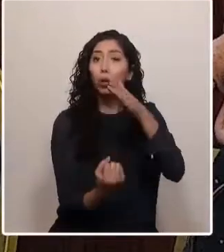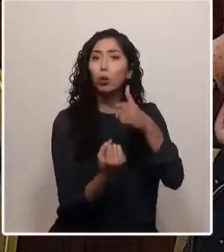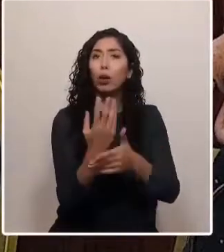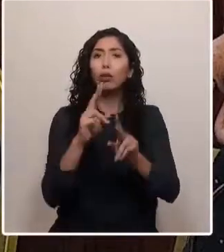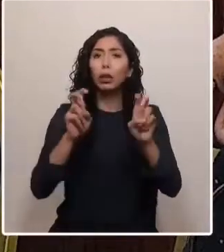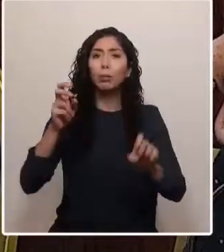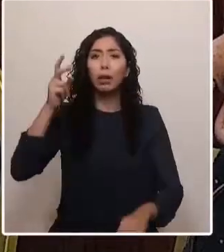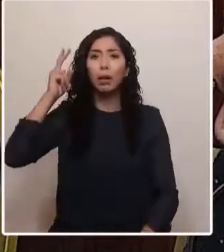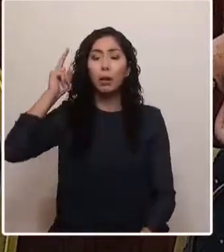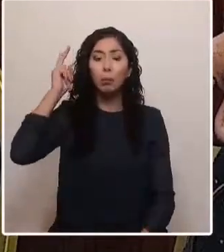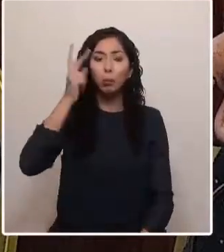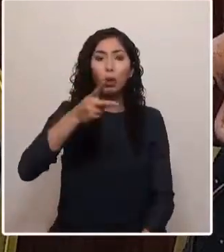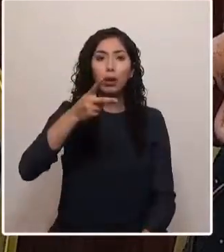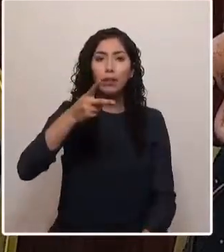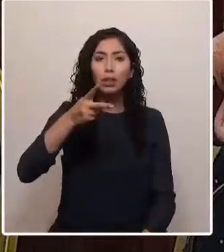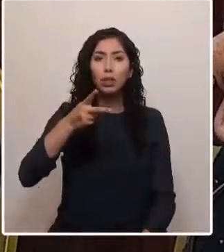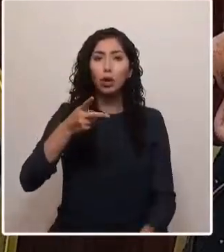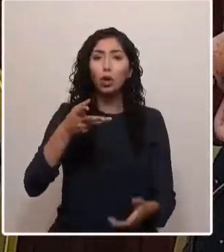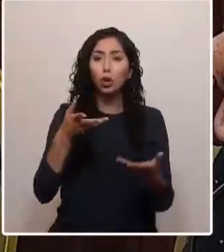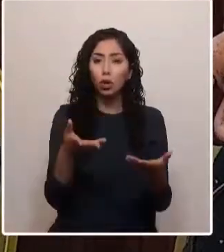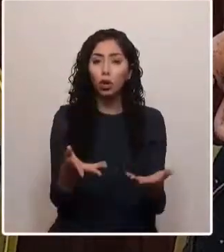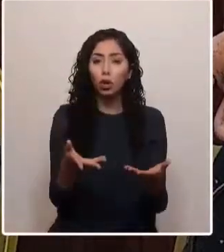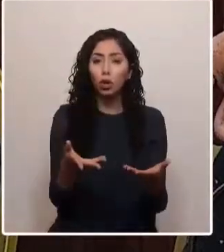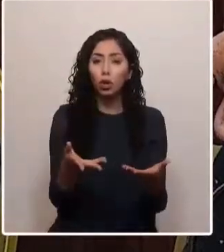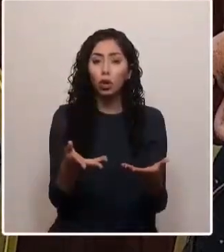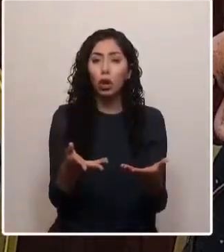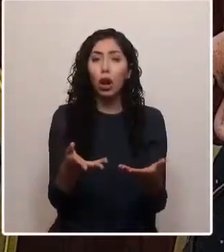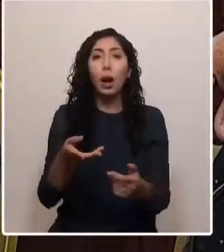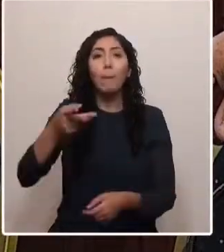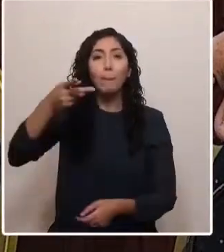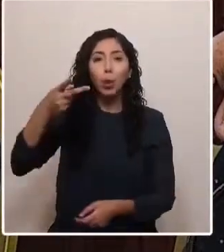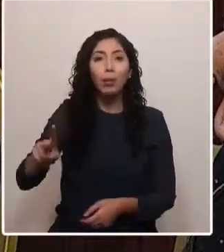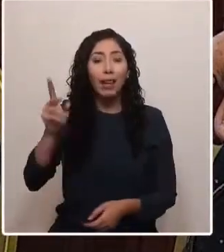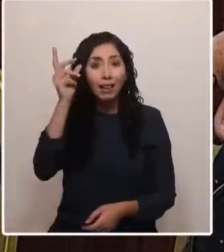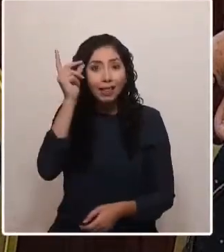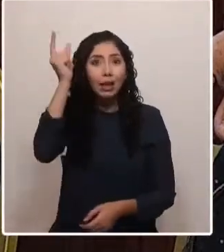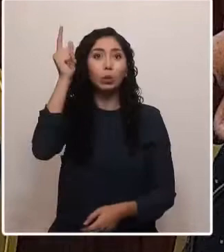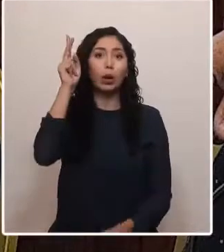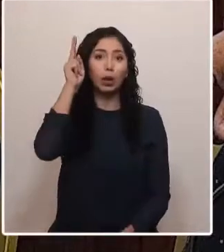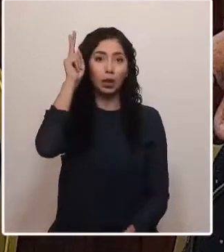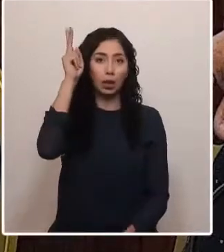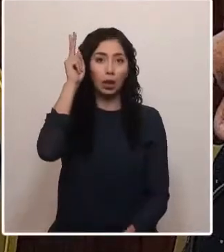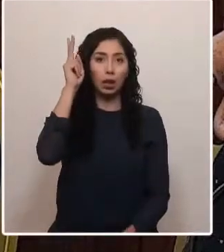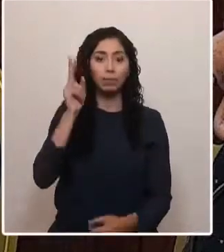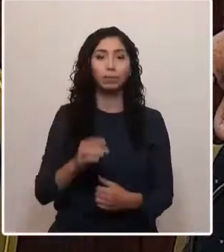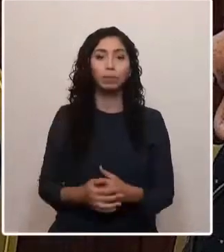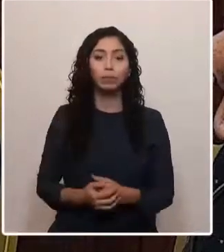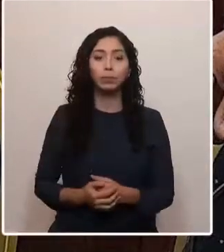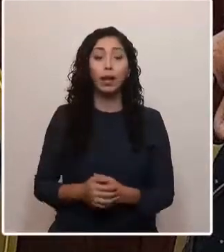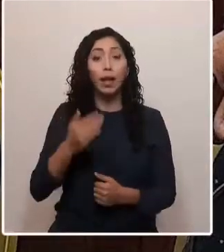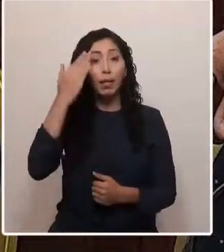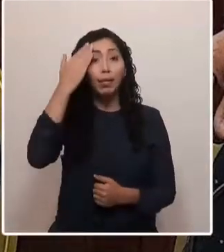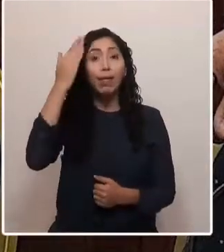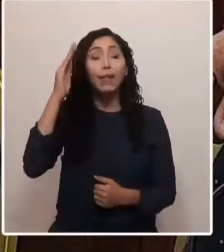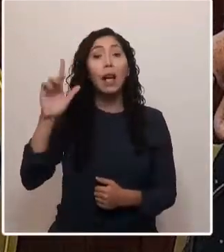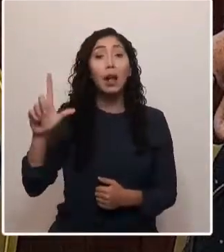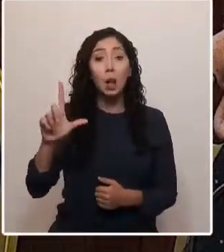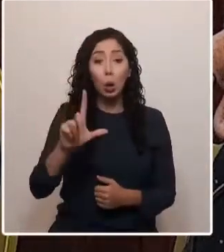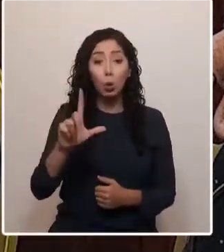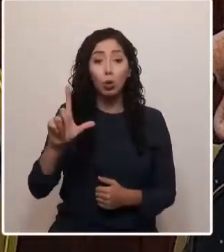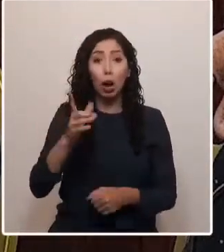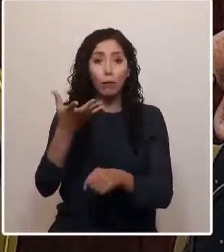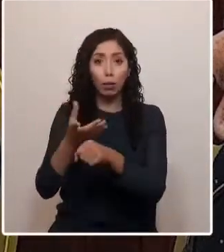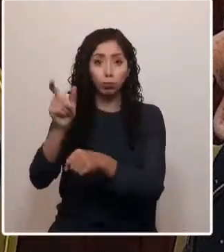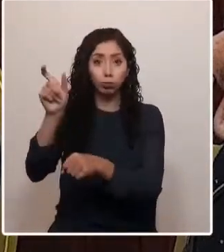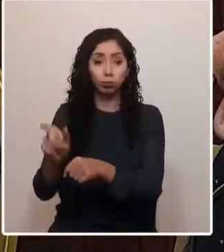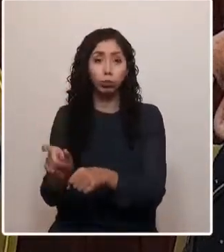la asimilación forzada a la propiedad intelectual indígena. El día lunes estuvo el relator de Naciones